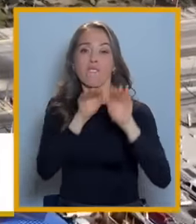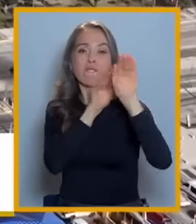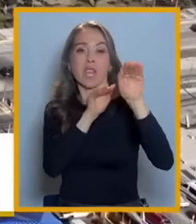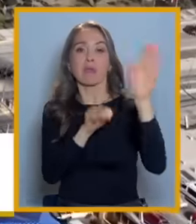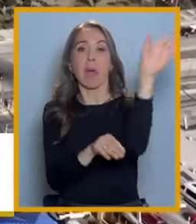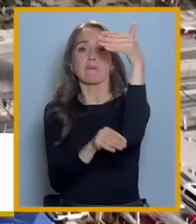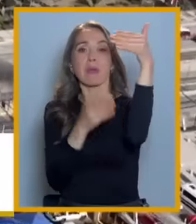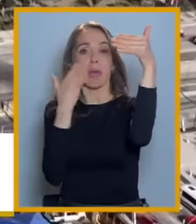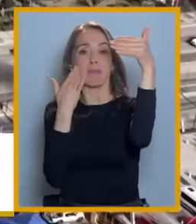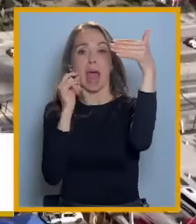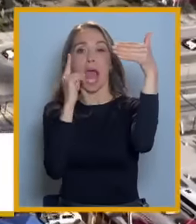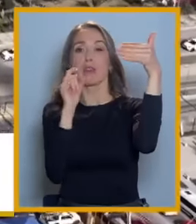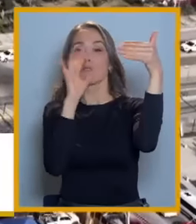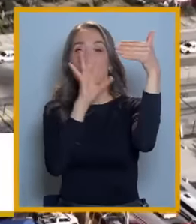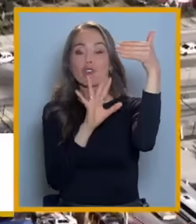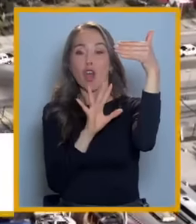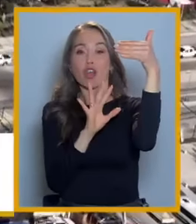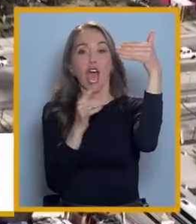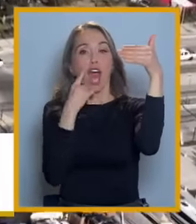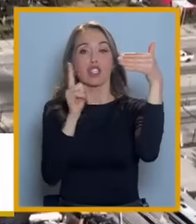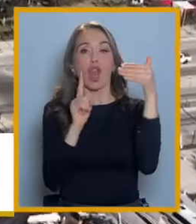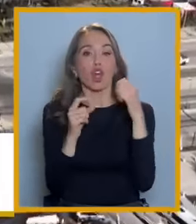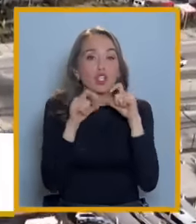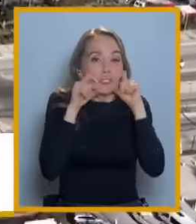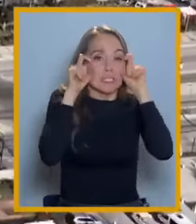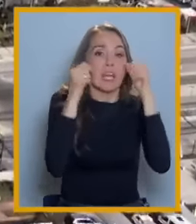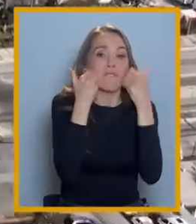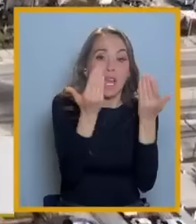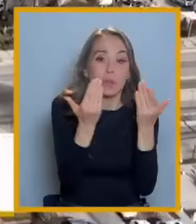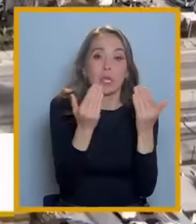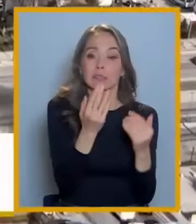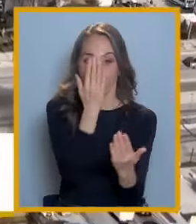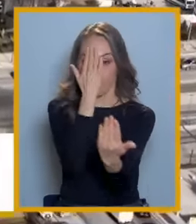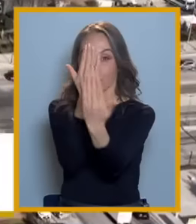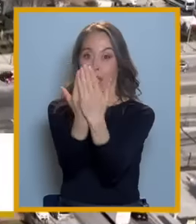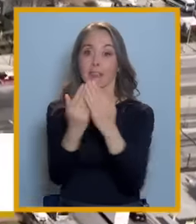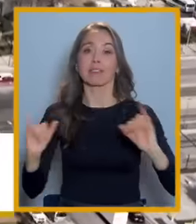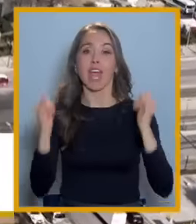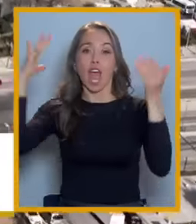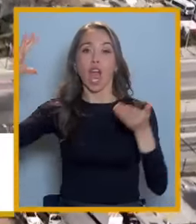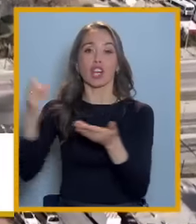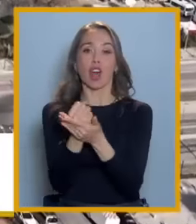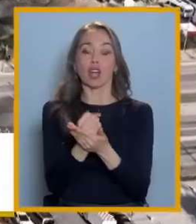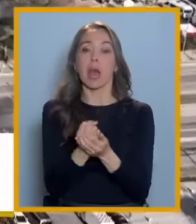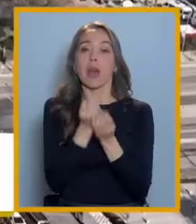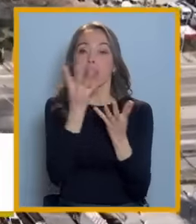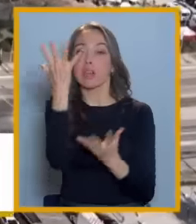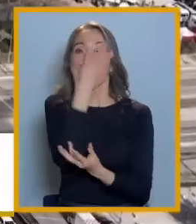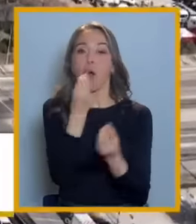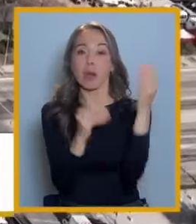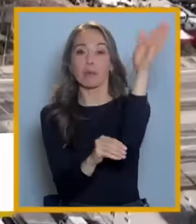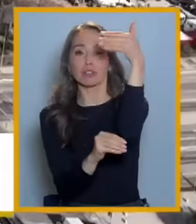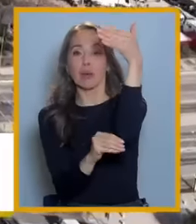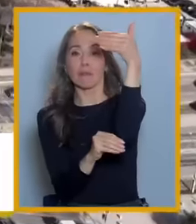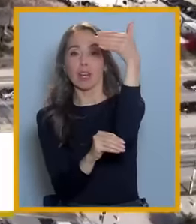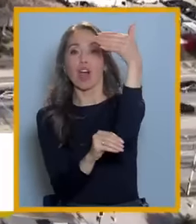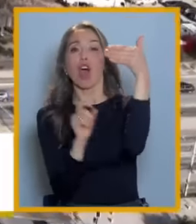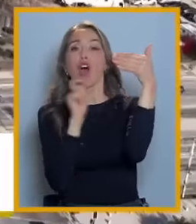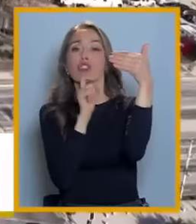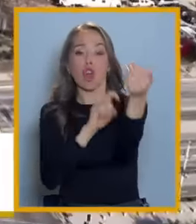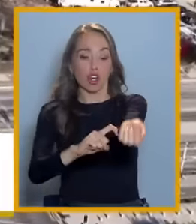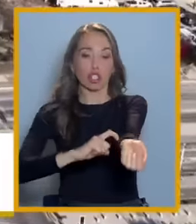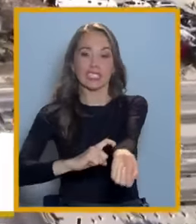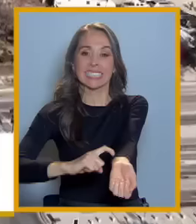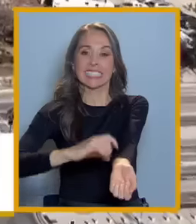bandera blanca, azul y roja, que no conoce la vergüenza y que ha visto la cara de la gloria. Digo la hermosura de esta bandera, su rojo de